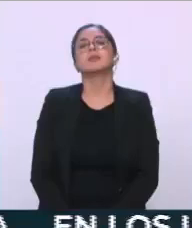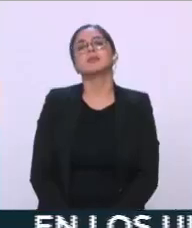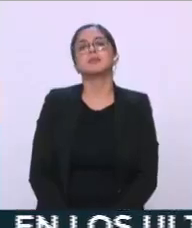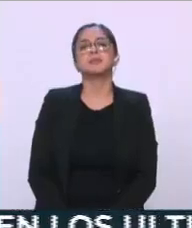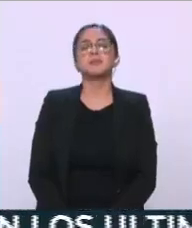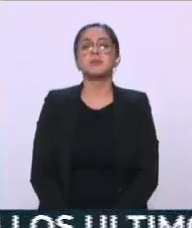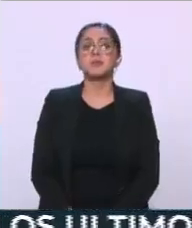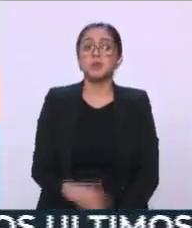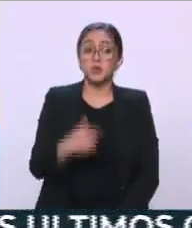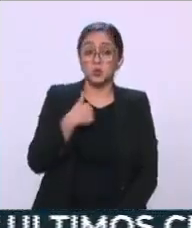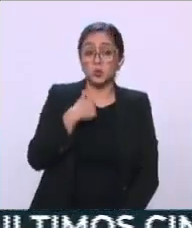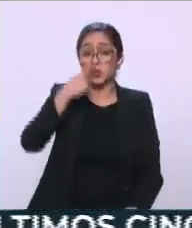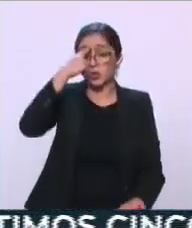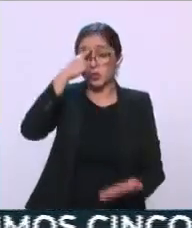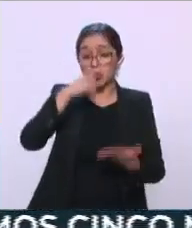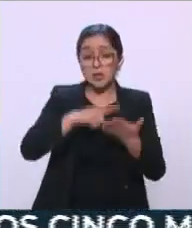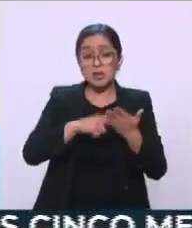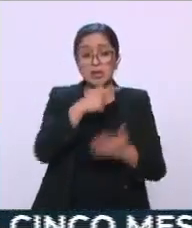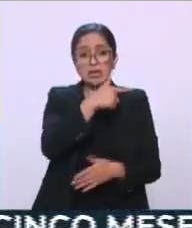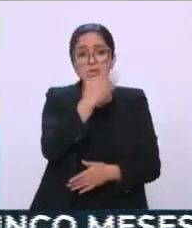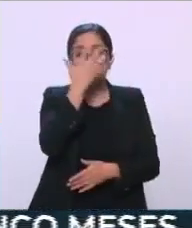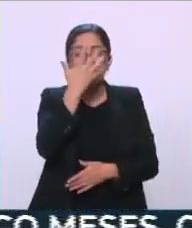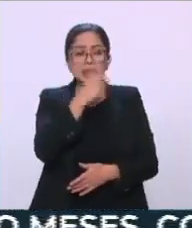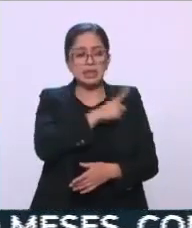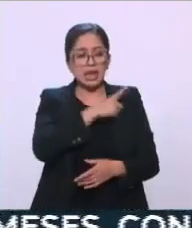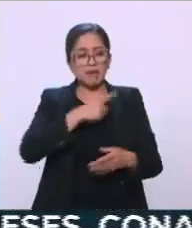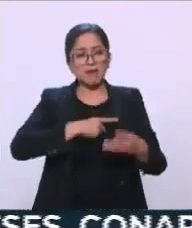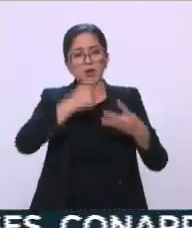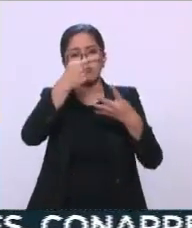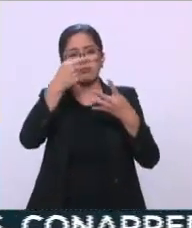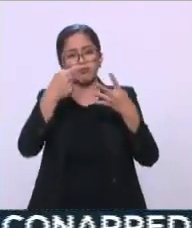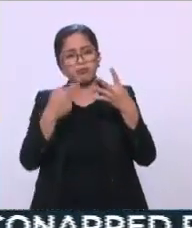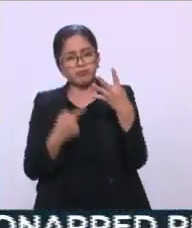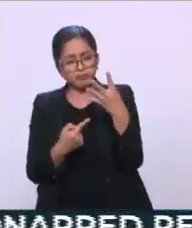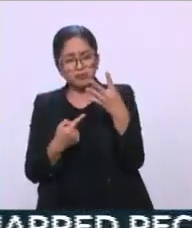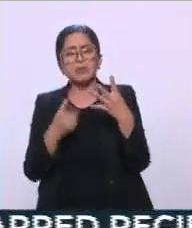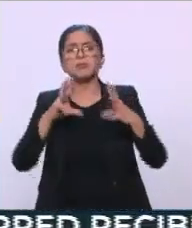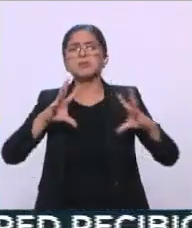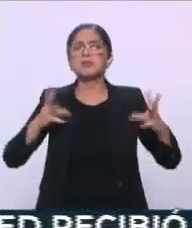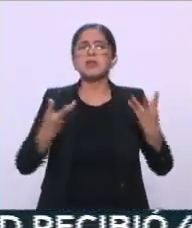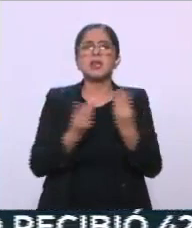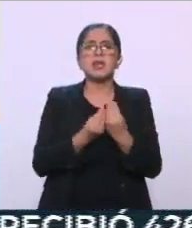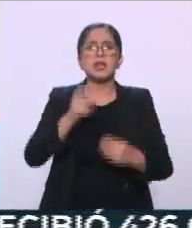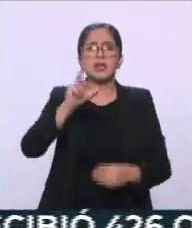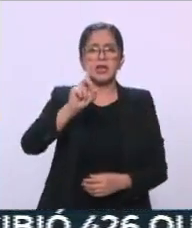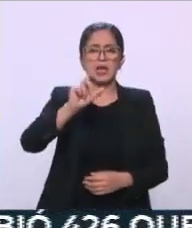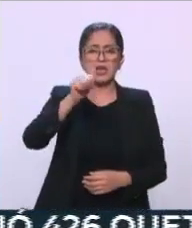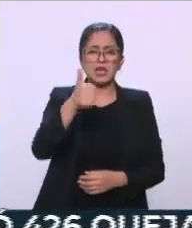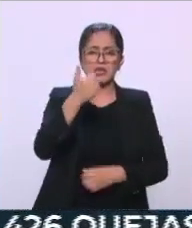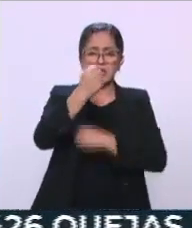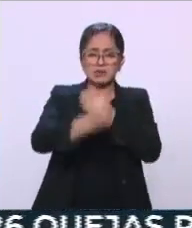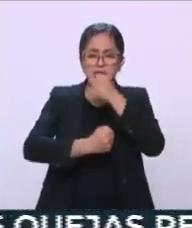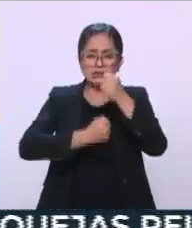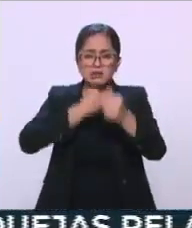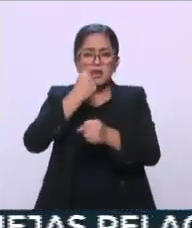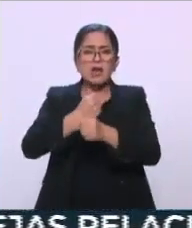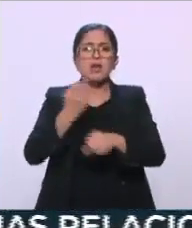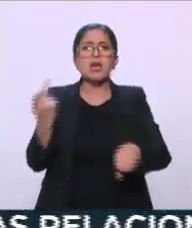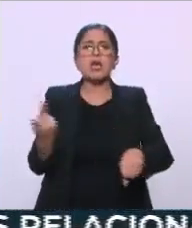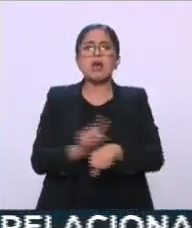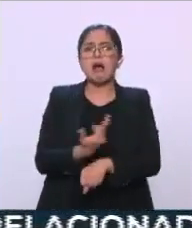sería enfocarlo en esos términos. Partir de la devastación de 36 años del sector y